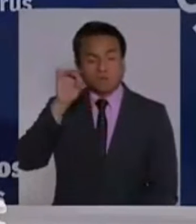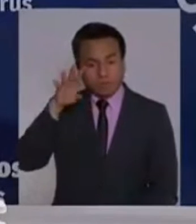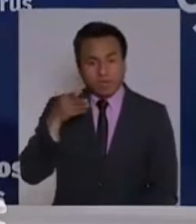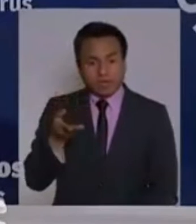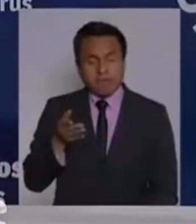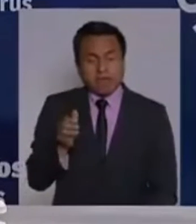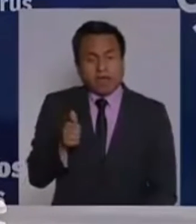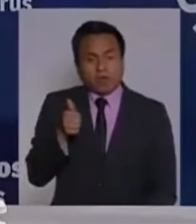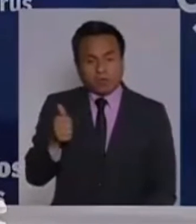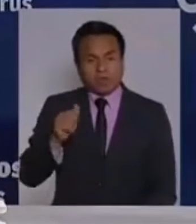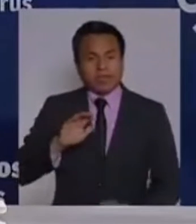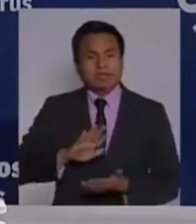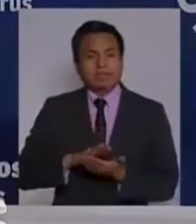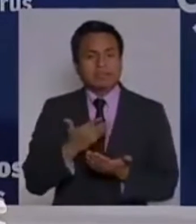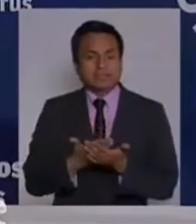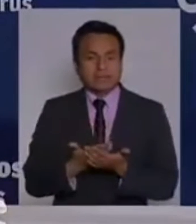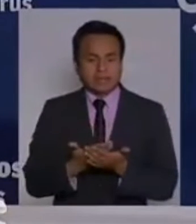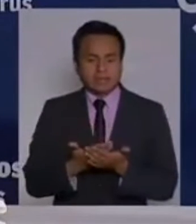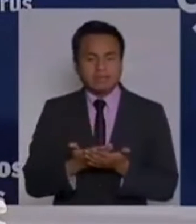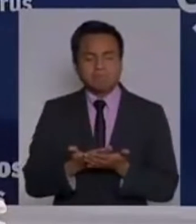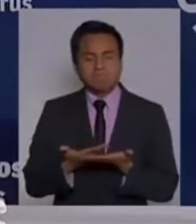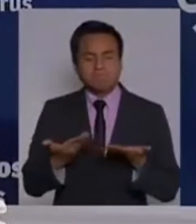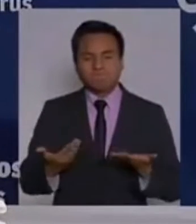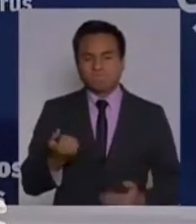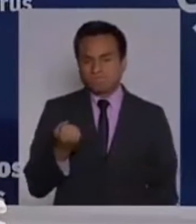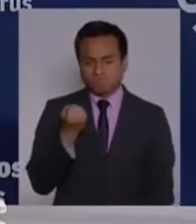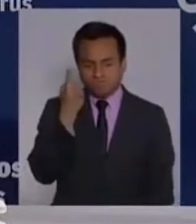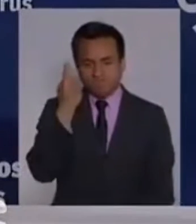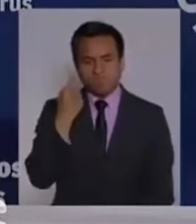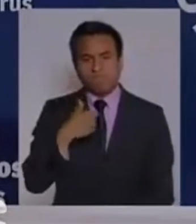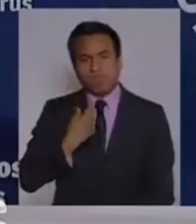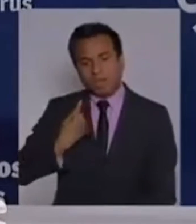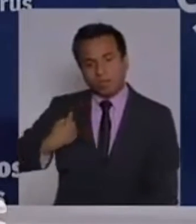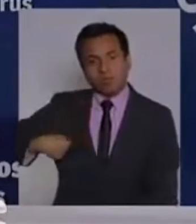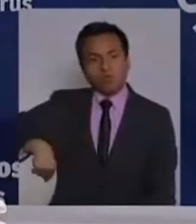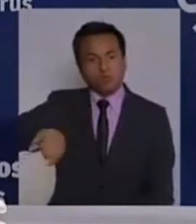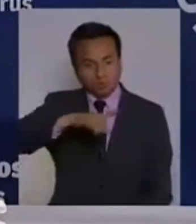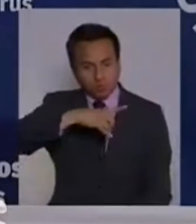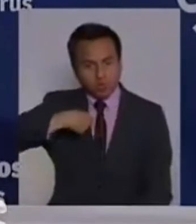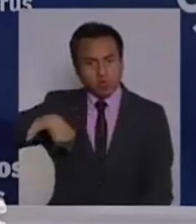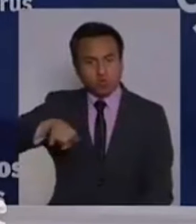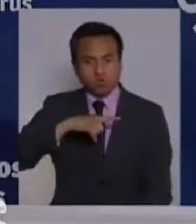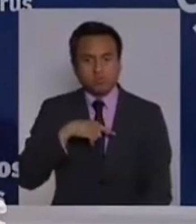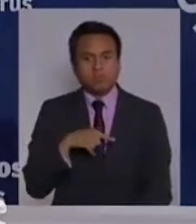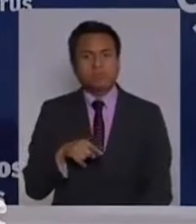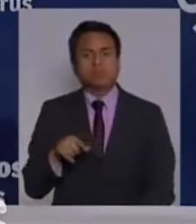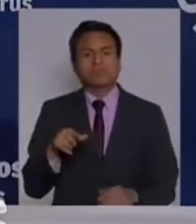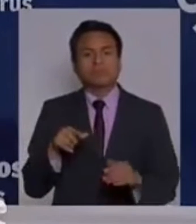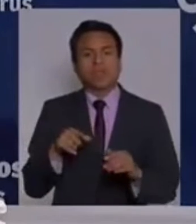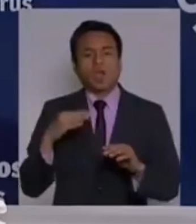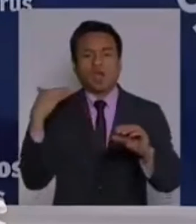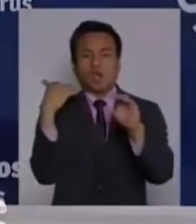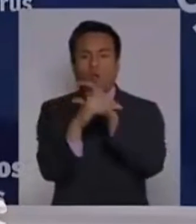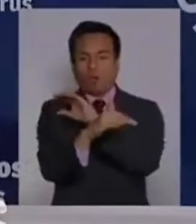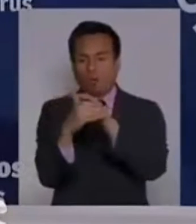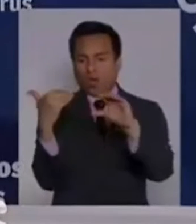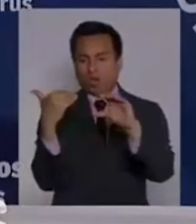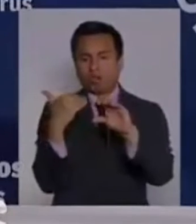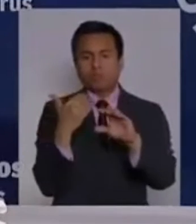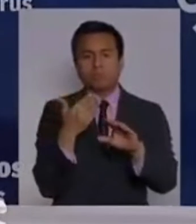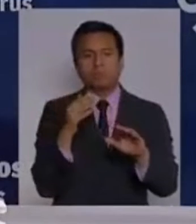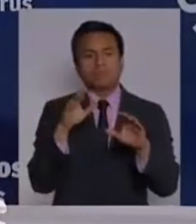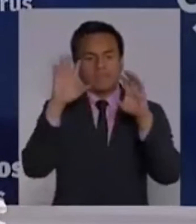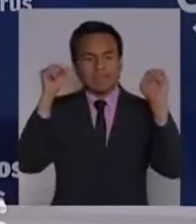autoridad sanitaria en primer instancia nosotros recibimos los correos pedidos por el